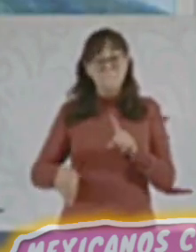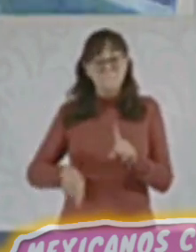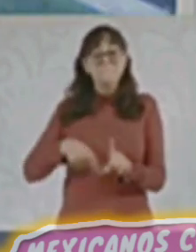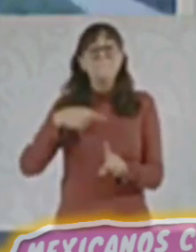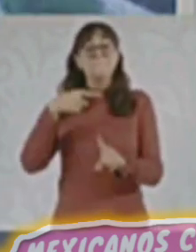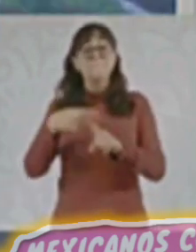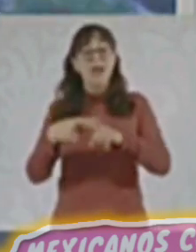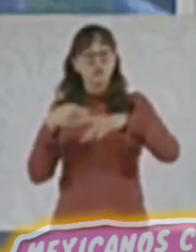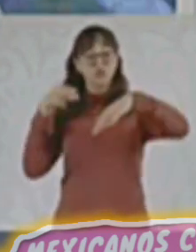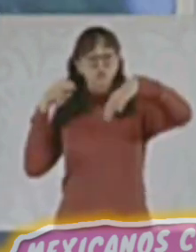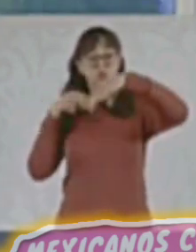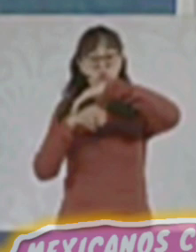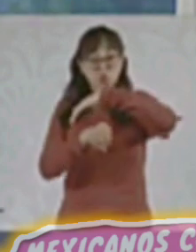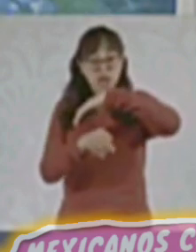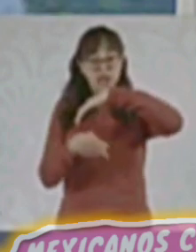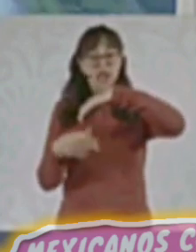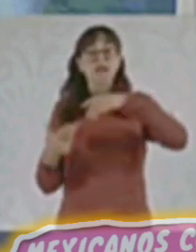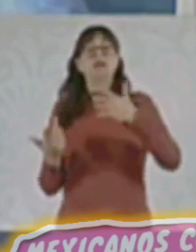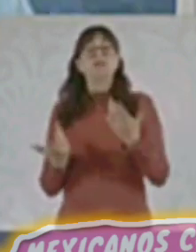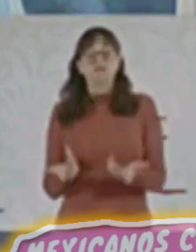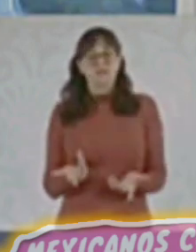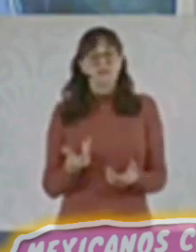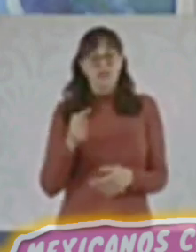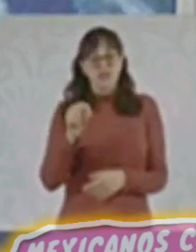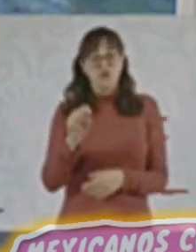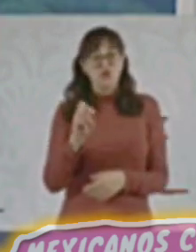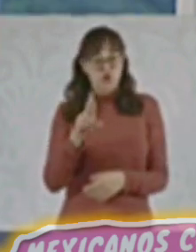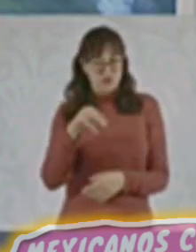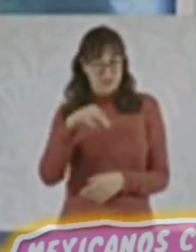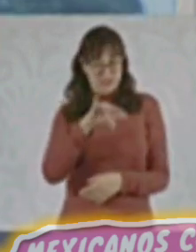que les mencioné, que le llaman el Tornillo.